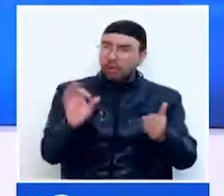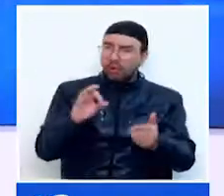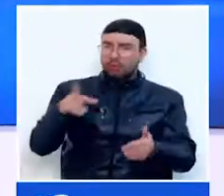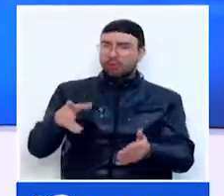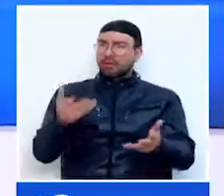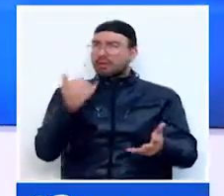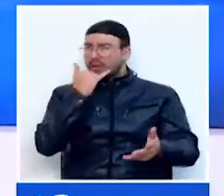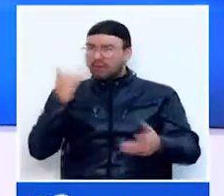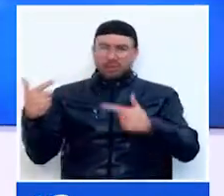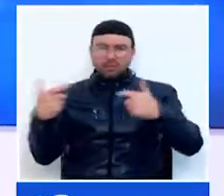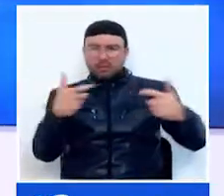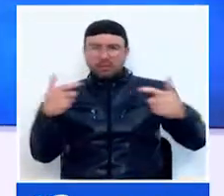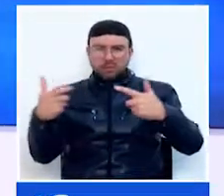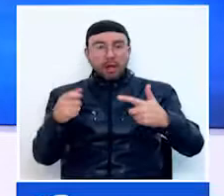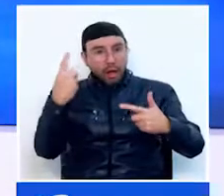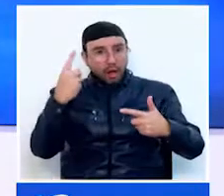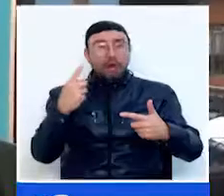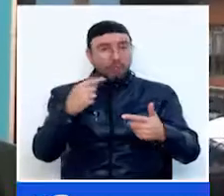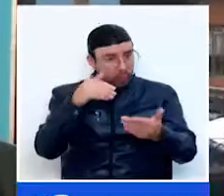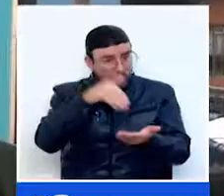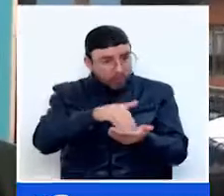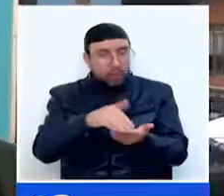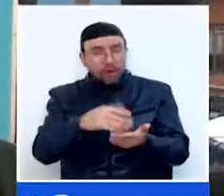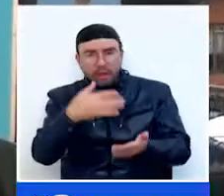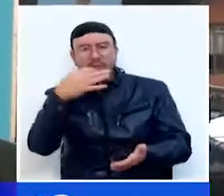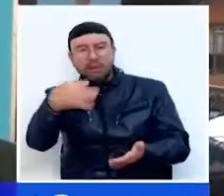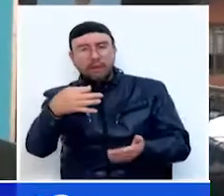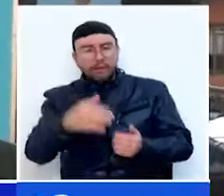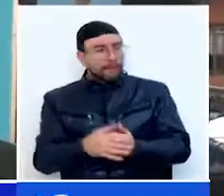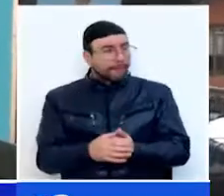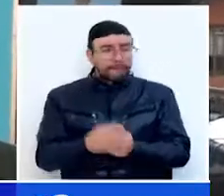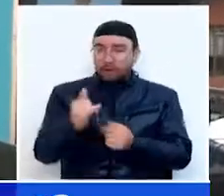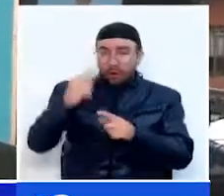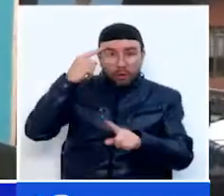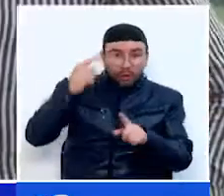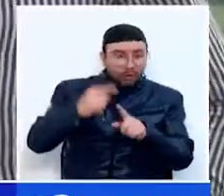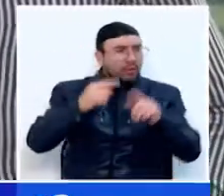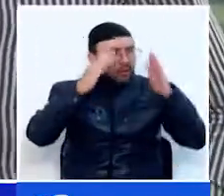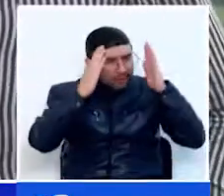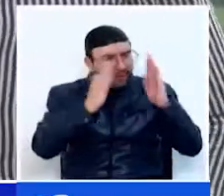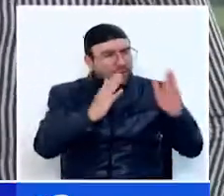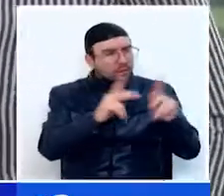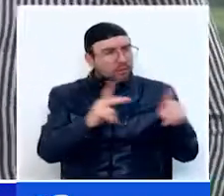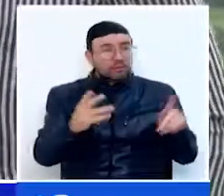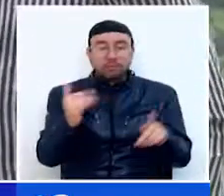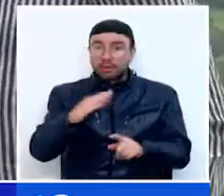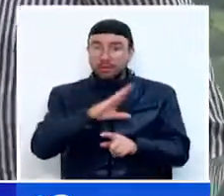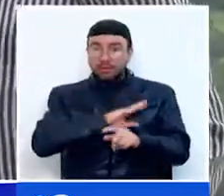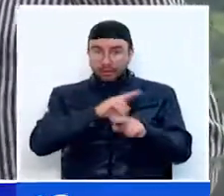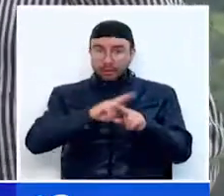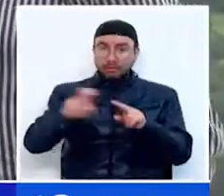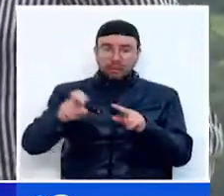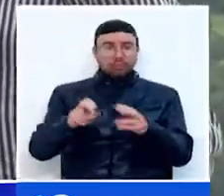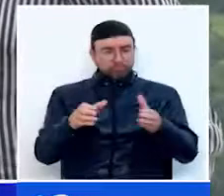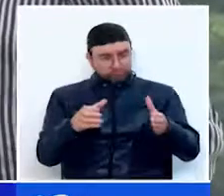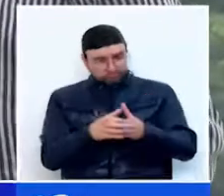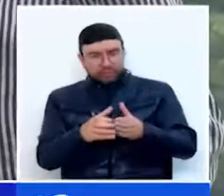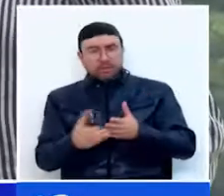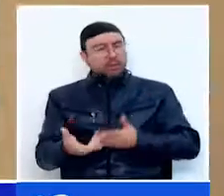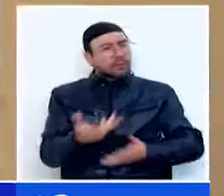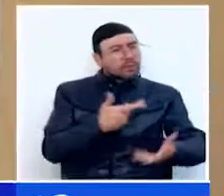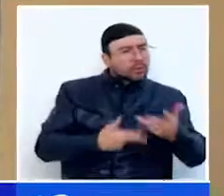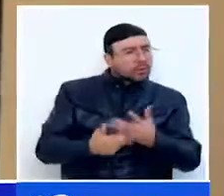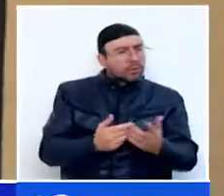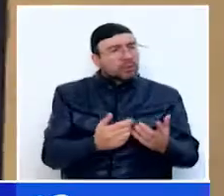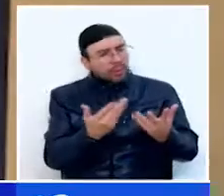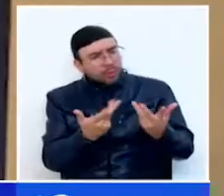en medio de las protestas. Con el objetivo de escuchar a la ciudadanía, el alcalde de Manizales abrió una mesa de diálogo para conocer